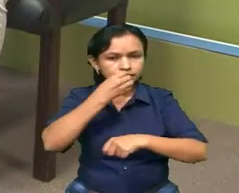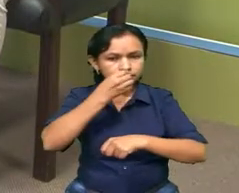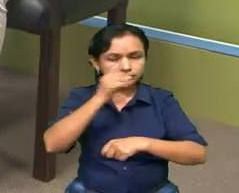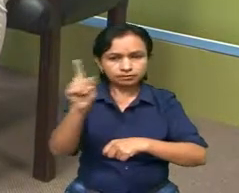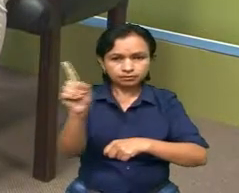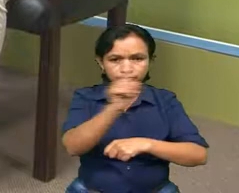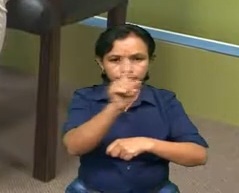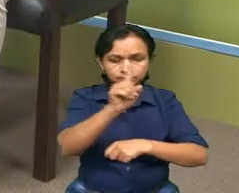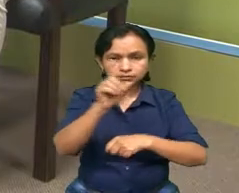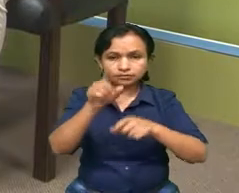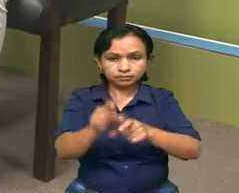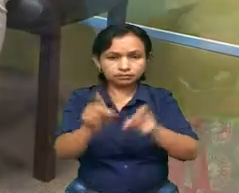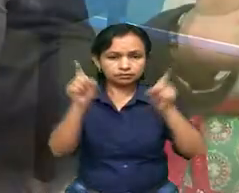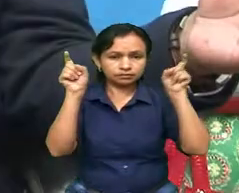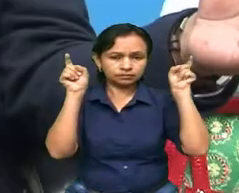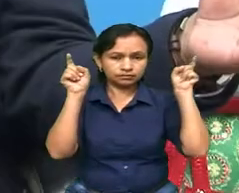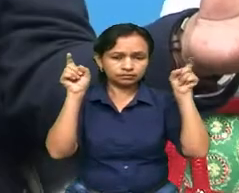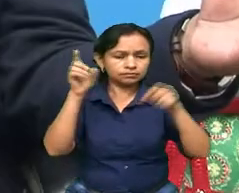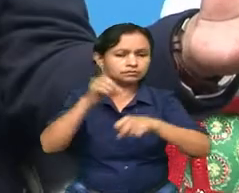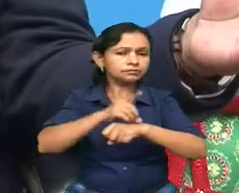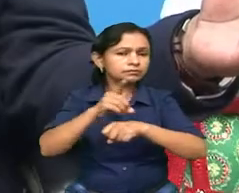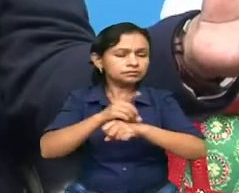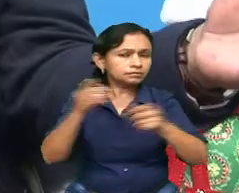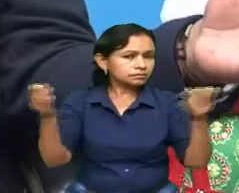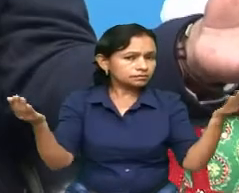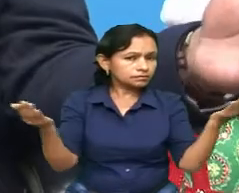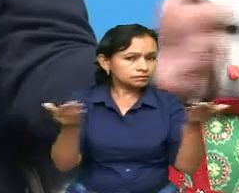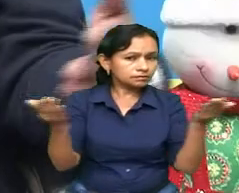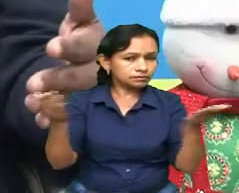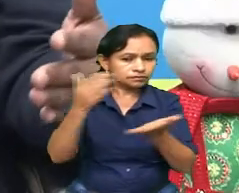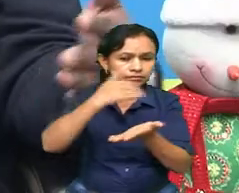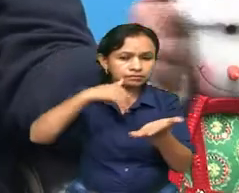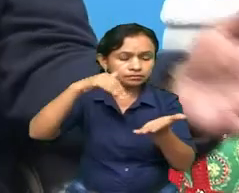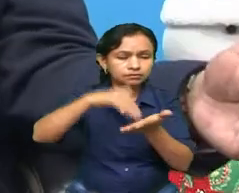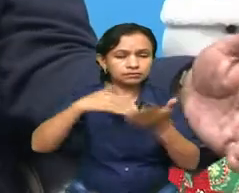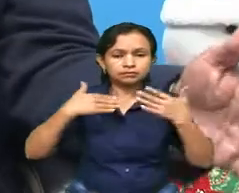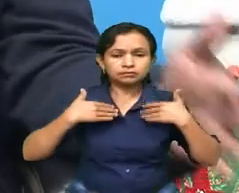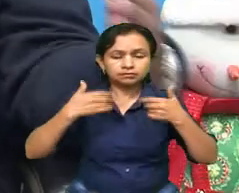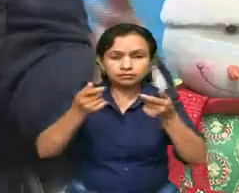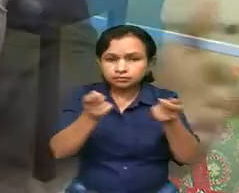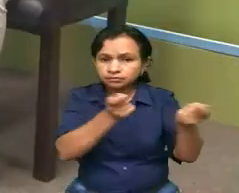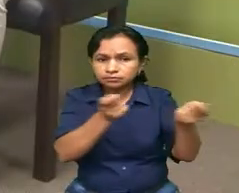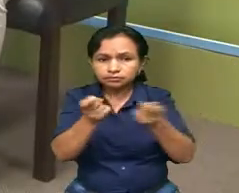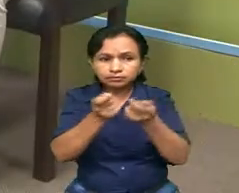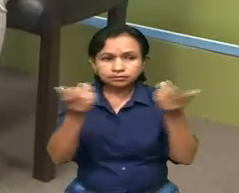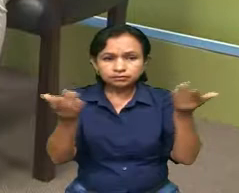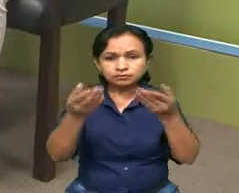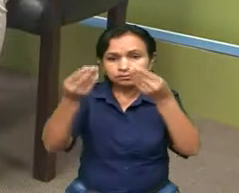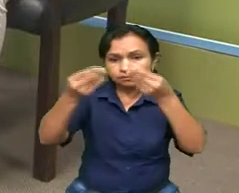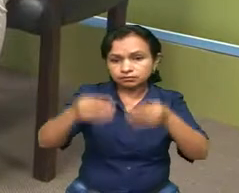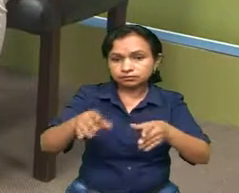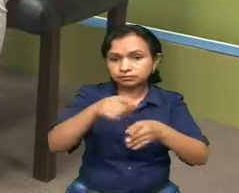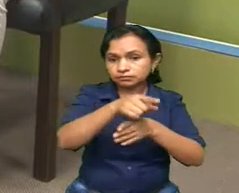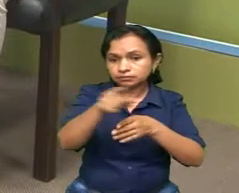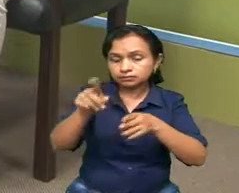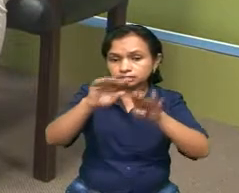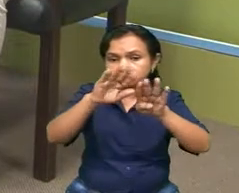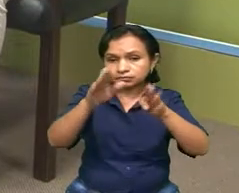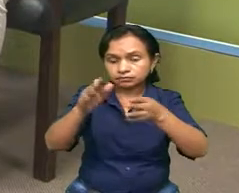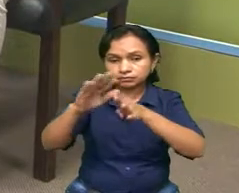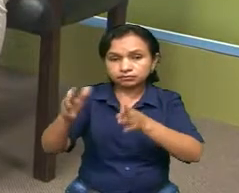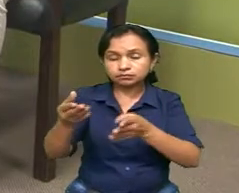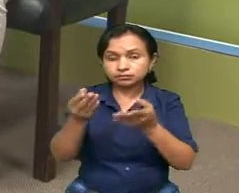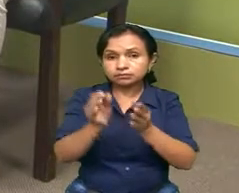consulta con su ginecólogo, ¿cómo está actuando este centro de salud para darle seguimiento y no perder esa